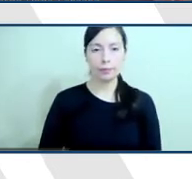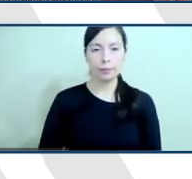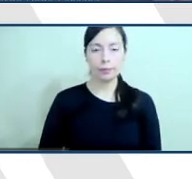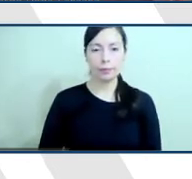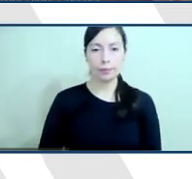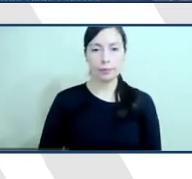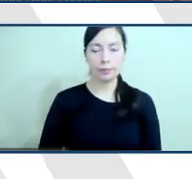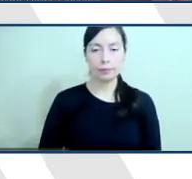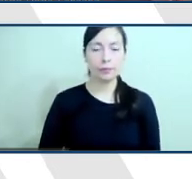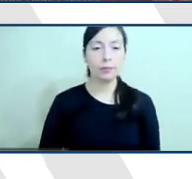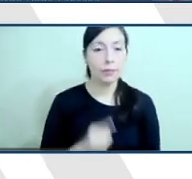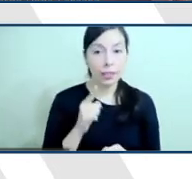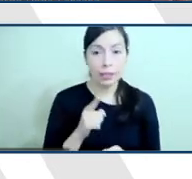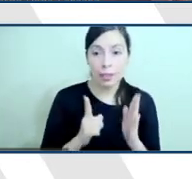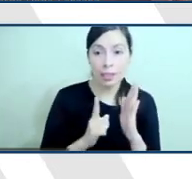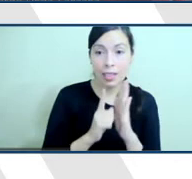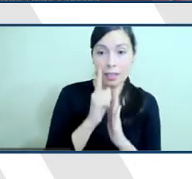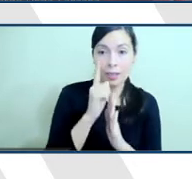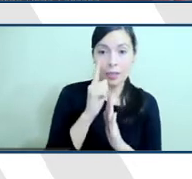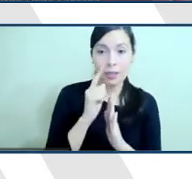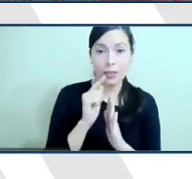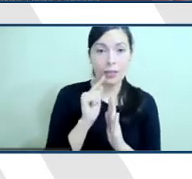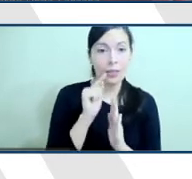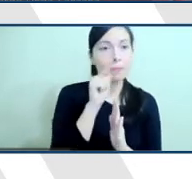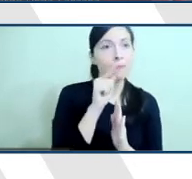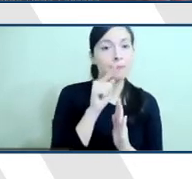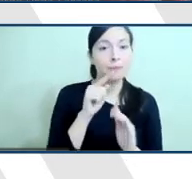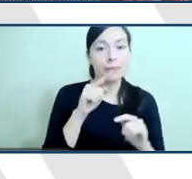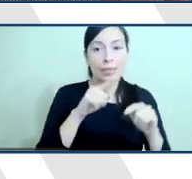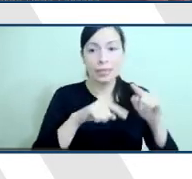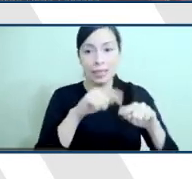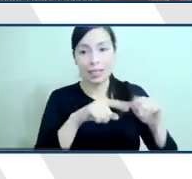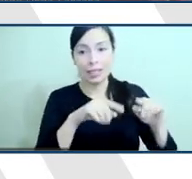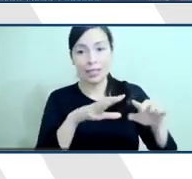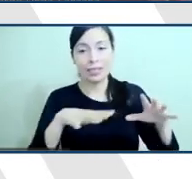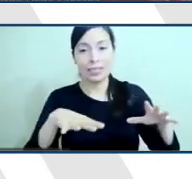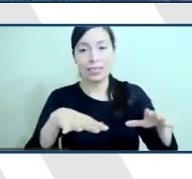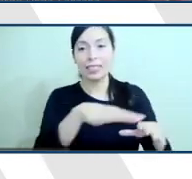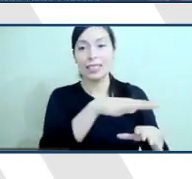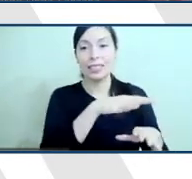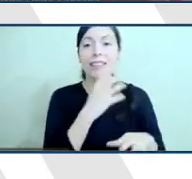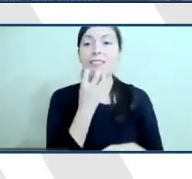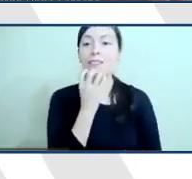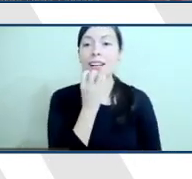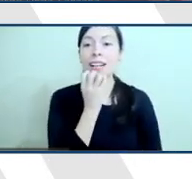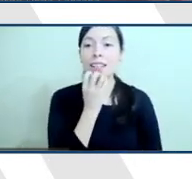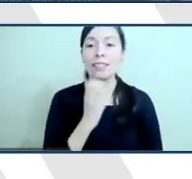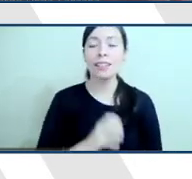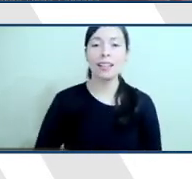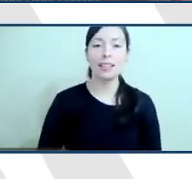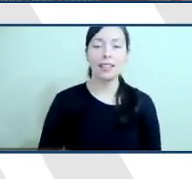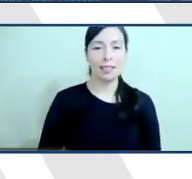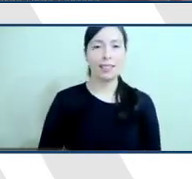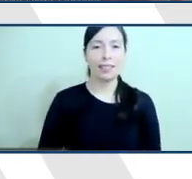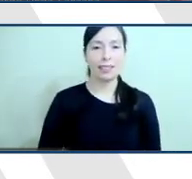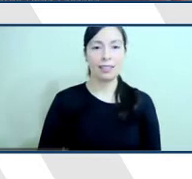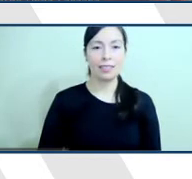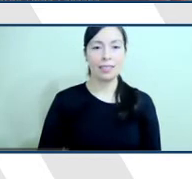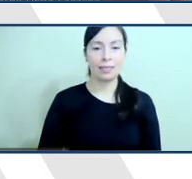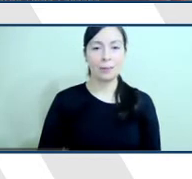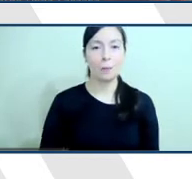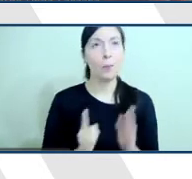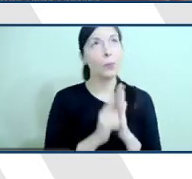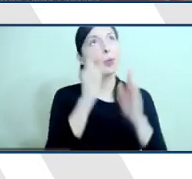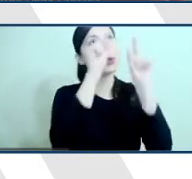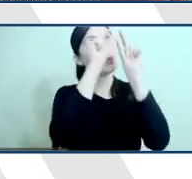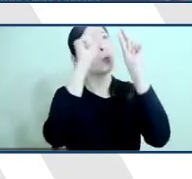como desarrollo, ¿cierto?, en tierra, en Salar del Carmen, en Antofagasta, el Sputnik 1, como les decía, ya había